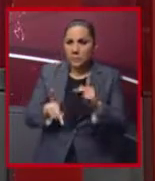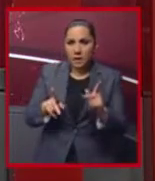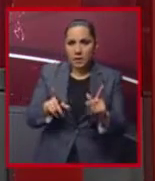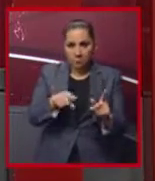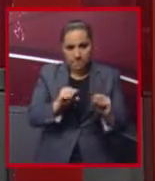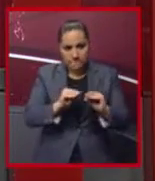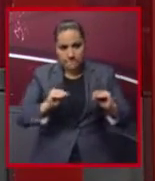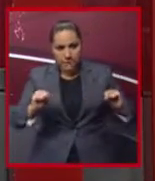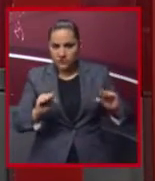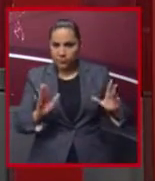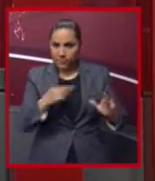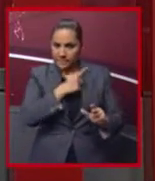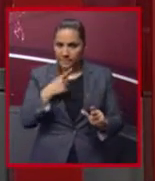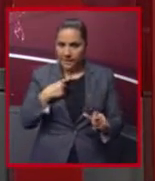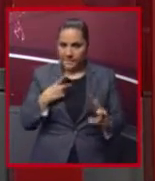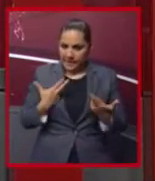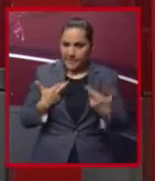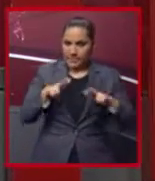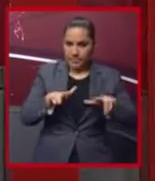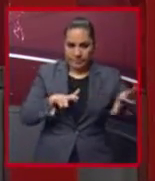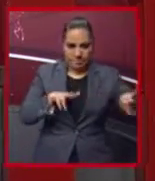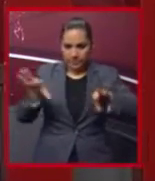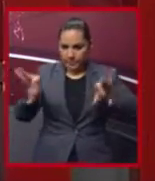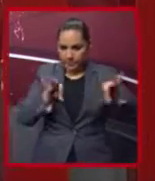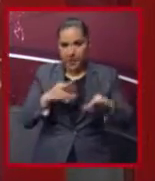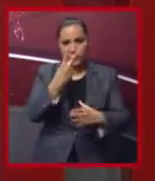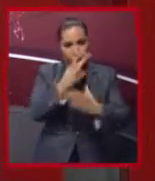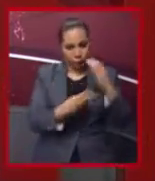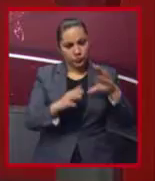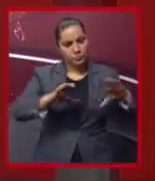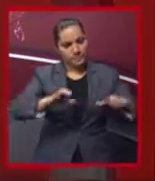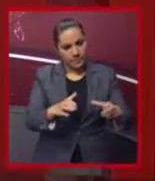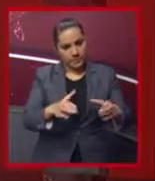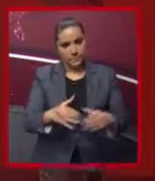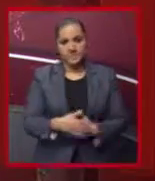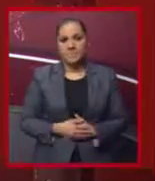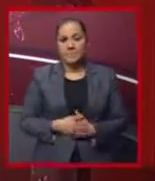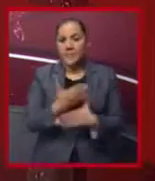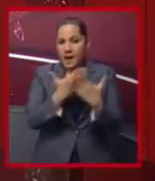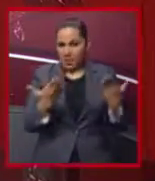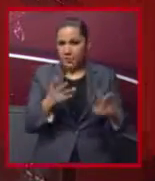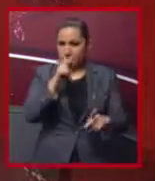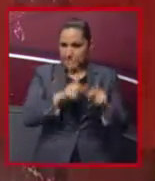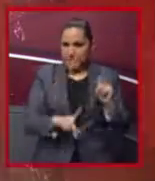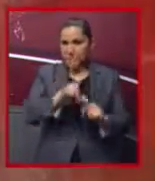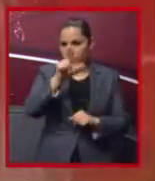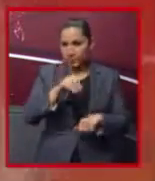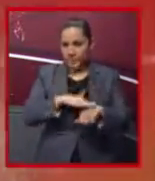representación del Congreso Federal. Una pausa, regresamos con más de la actividad en comisiones de la Permanente. Regresamos.